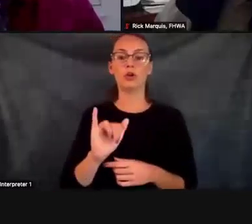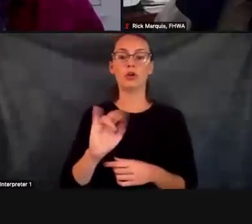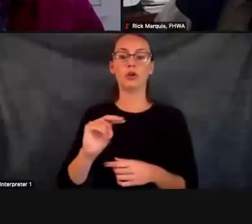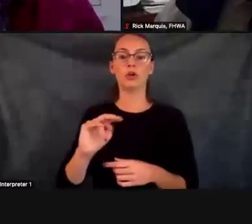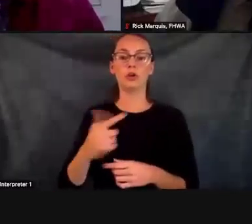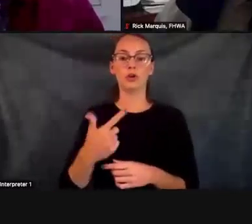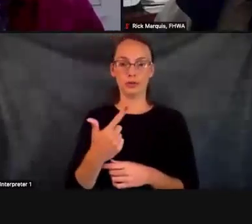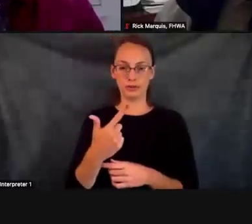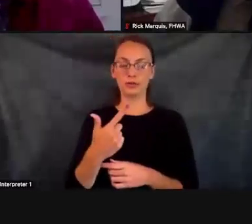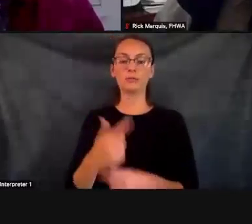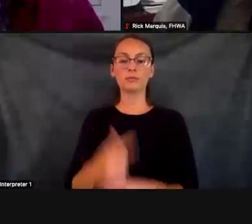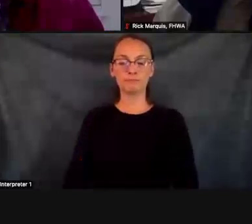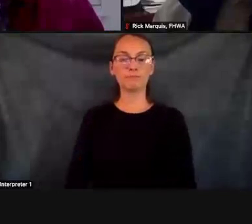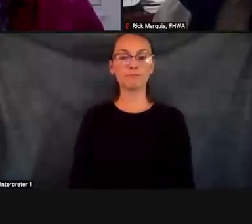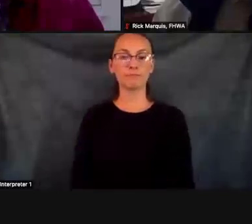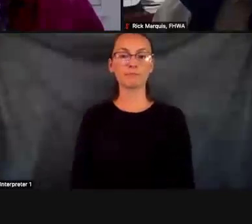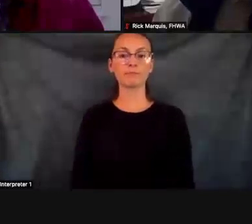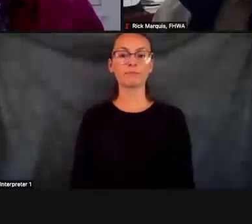Soy Peter King,